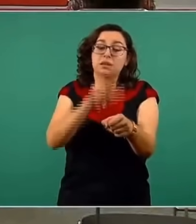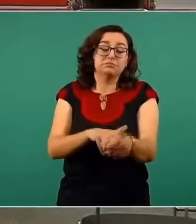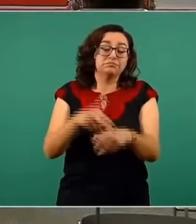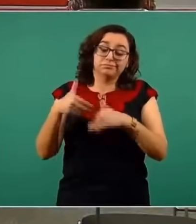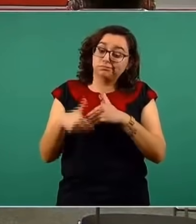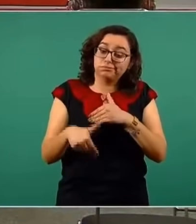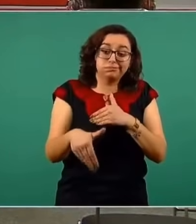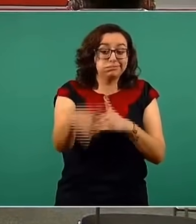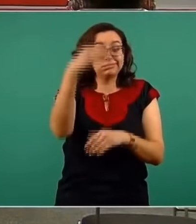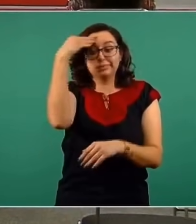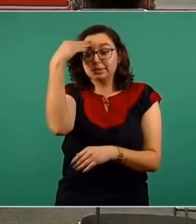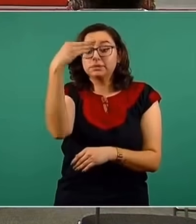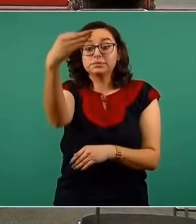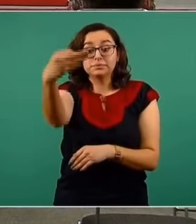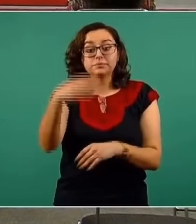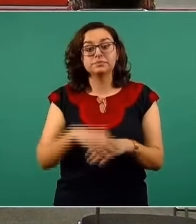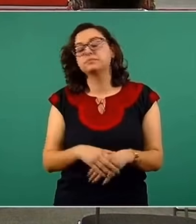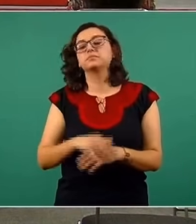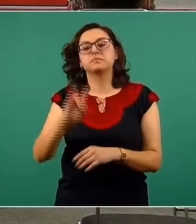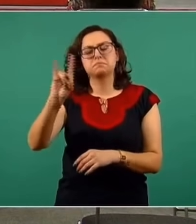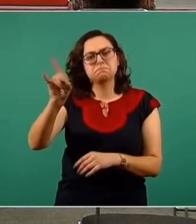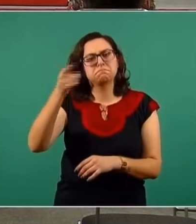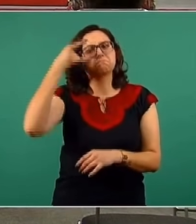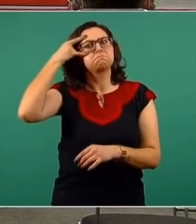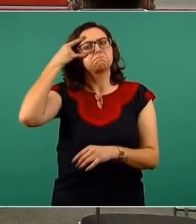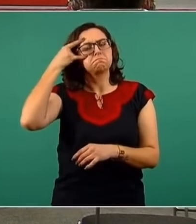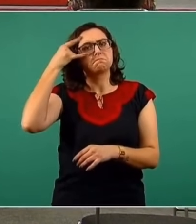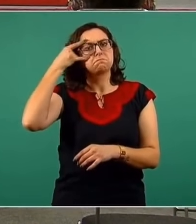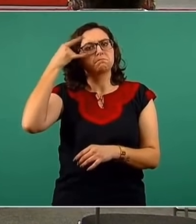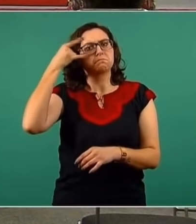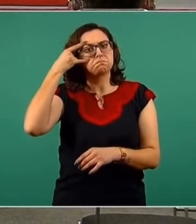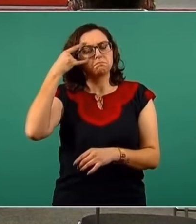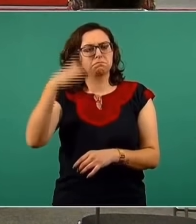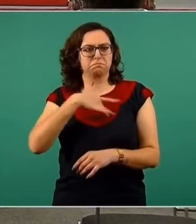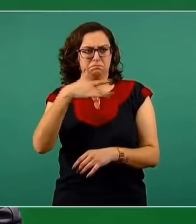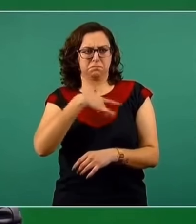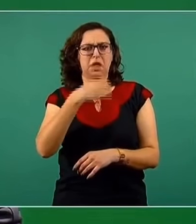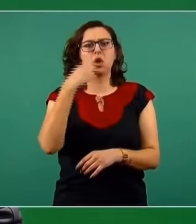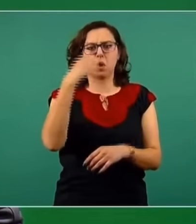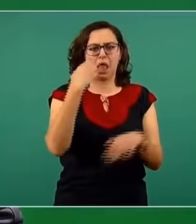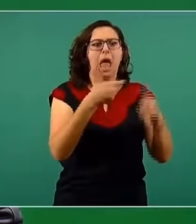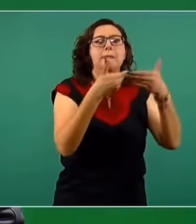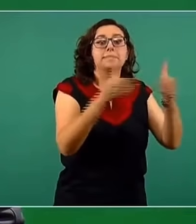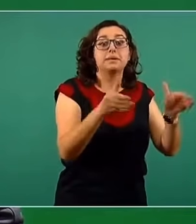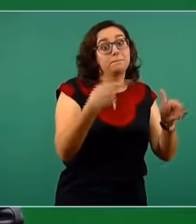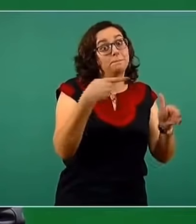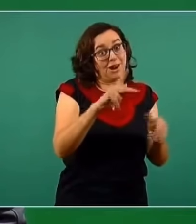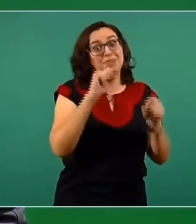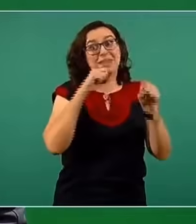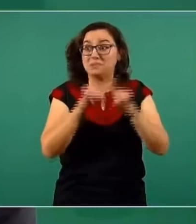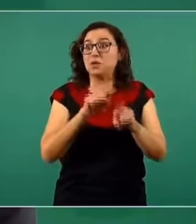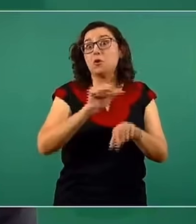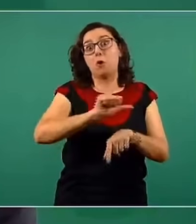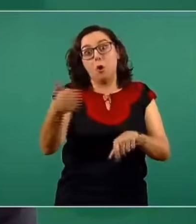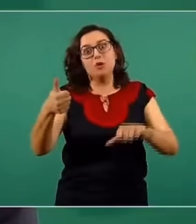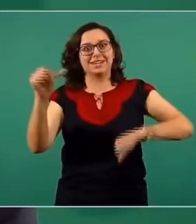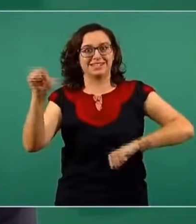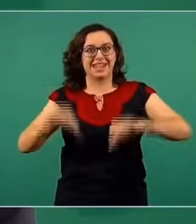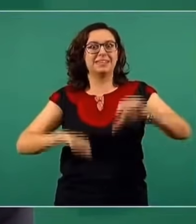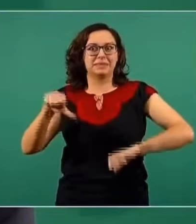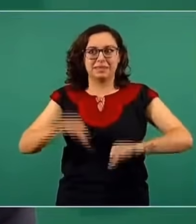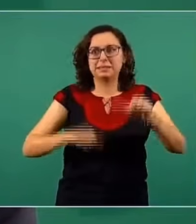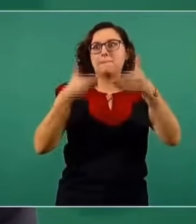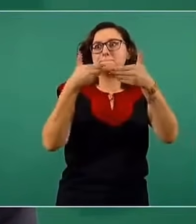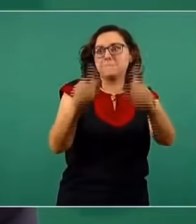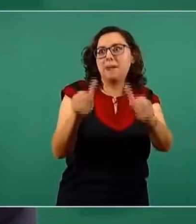Se sumaron a la idea de abrir las escuelas, pero también abrieron varias otras cosas. Y en su momento es muy probable,